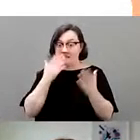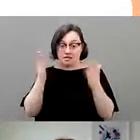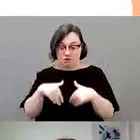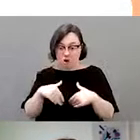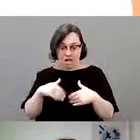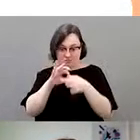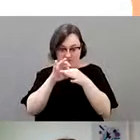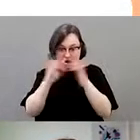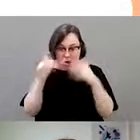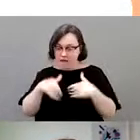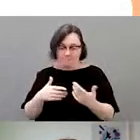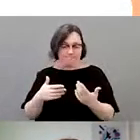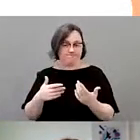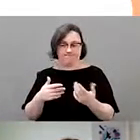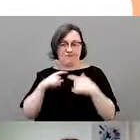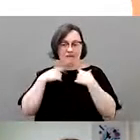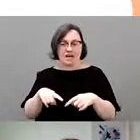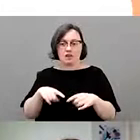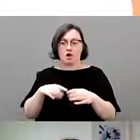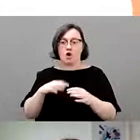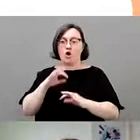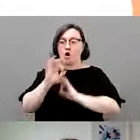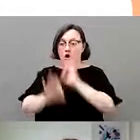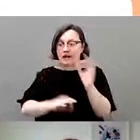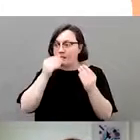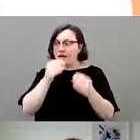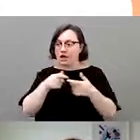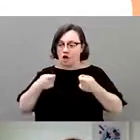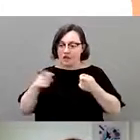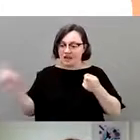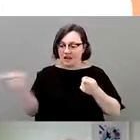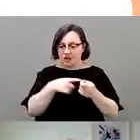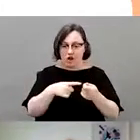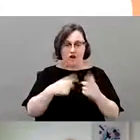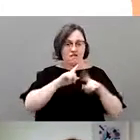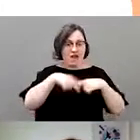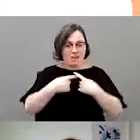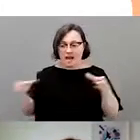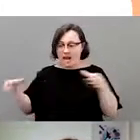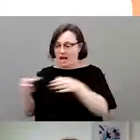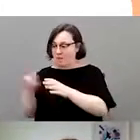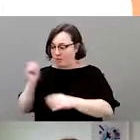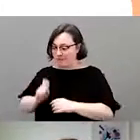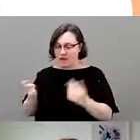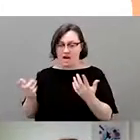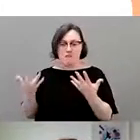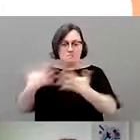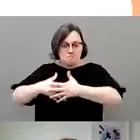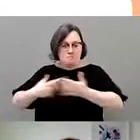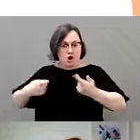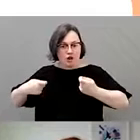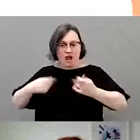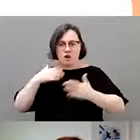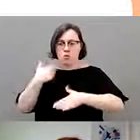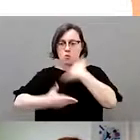si todo va organizado y hay una coordinación entre eso, seguramente va a ir todo rodado